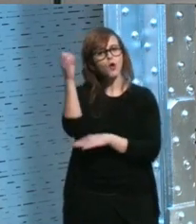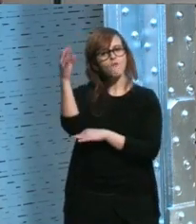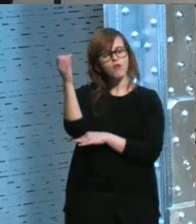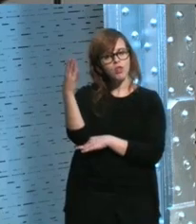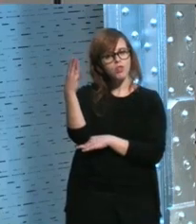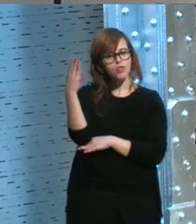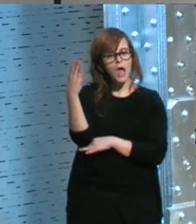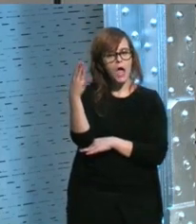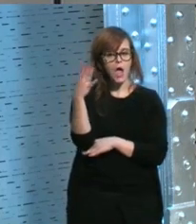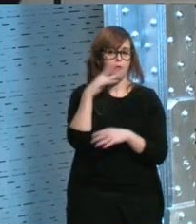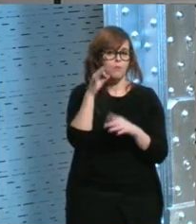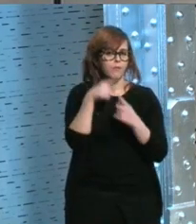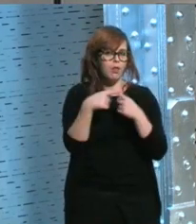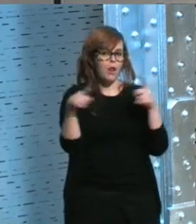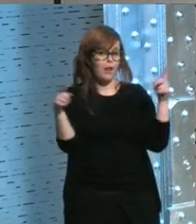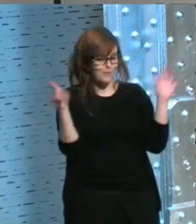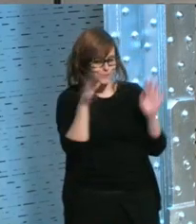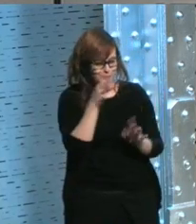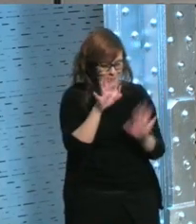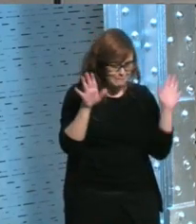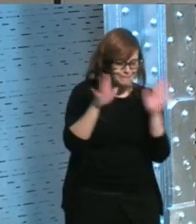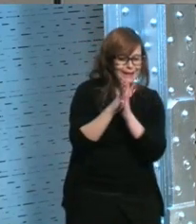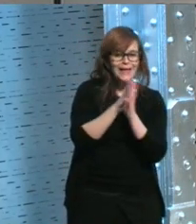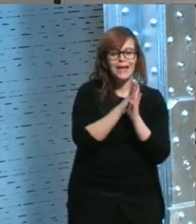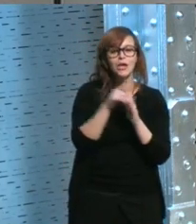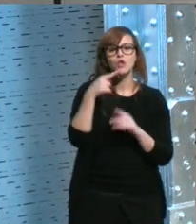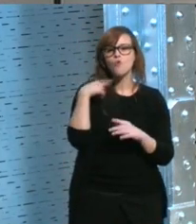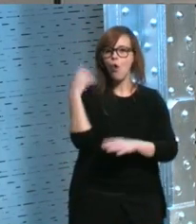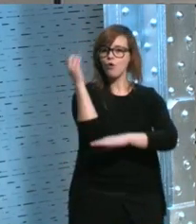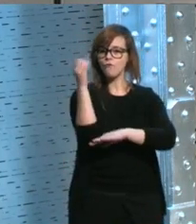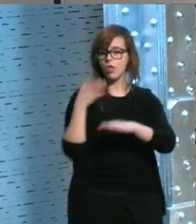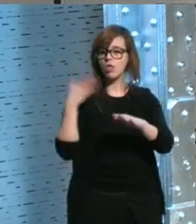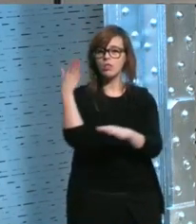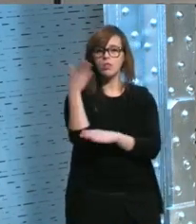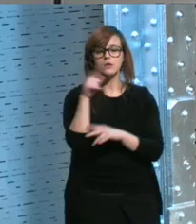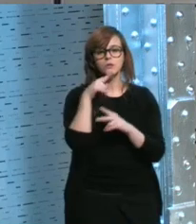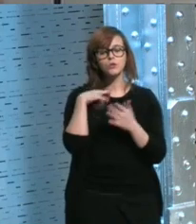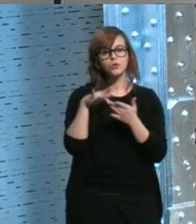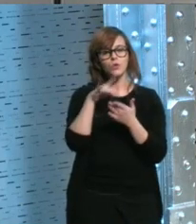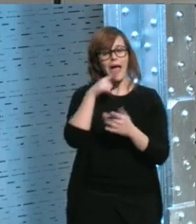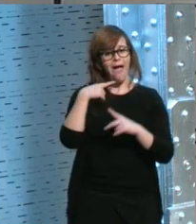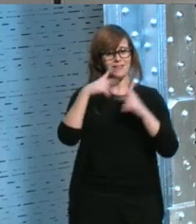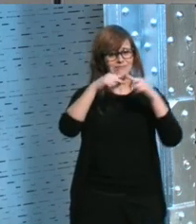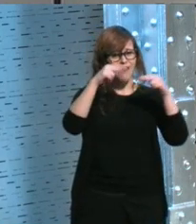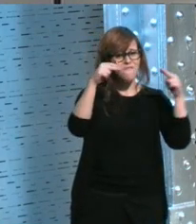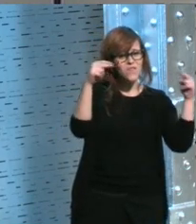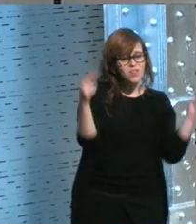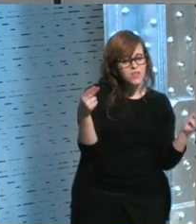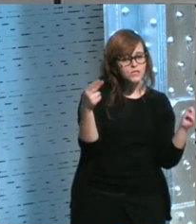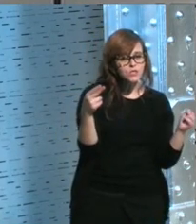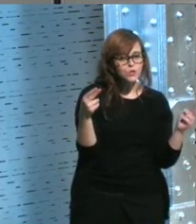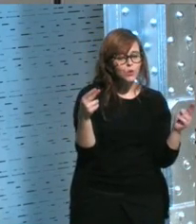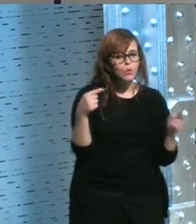conferencias, puedo extender mucho, cuando yo iba a las conferencias en San Francisco,